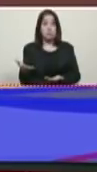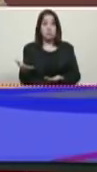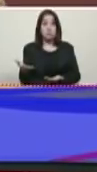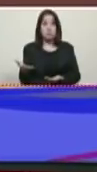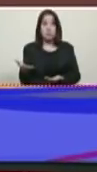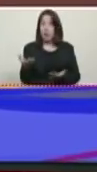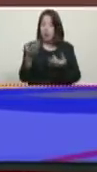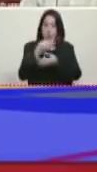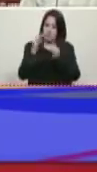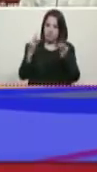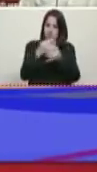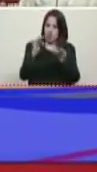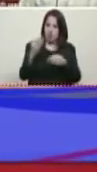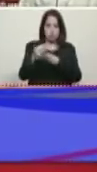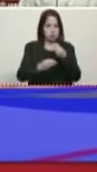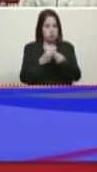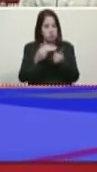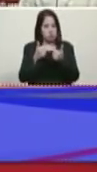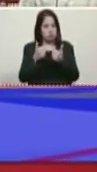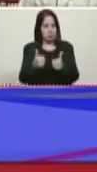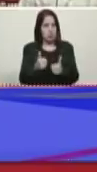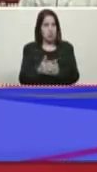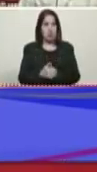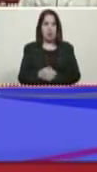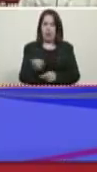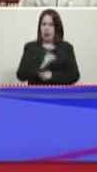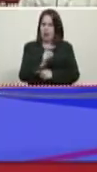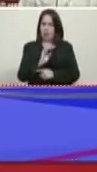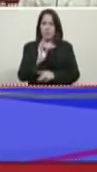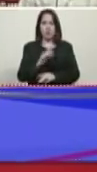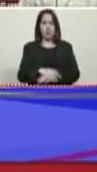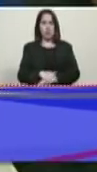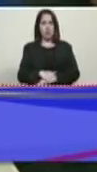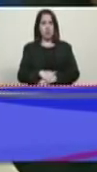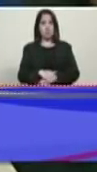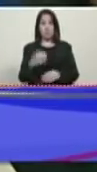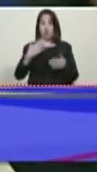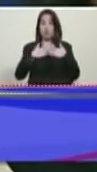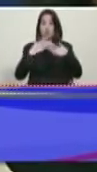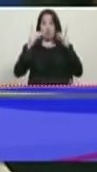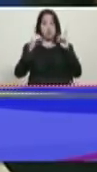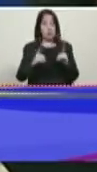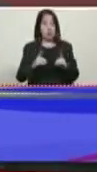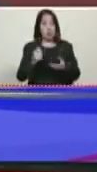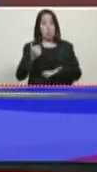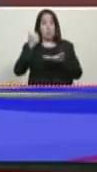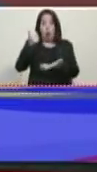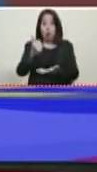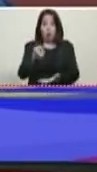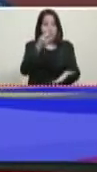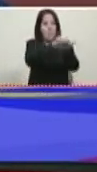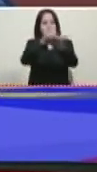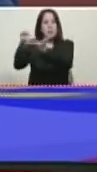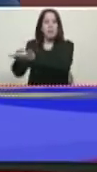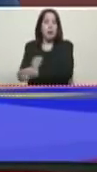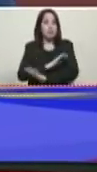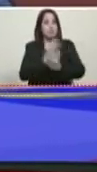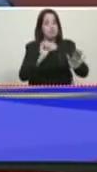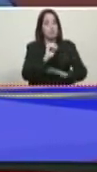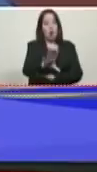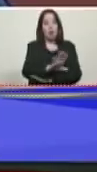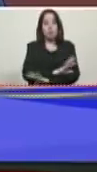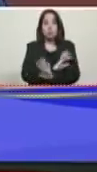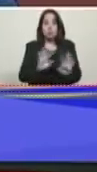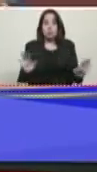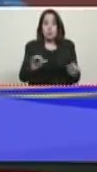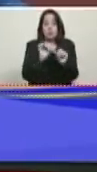perfecto se hizo líquido del recurso si debe ser rápido yo decido el bono tal inmediatamente el sistema